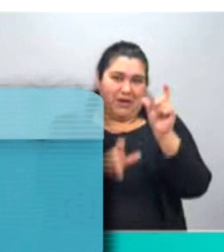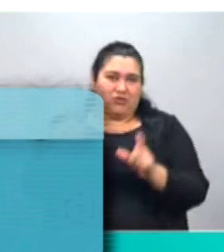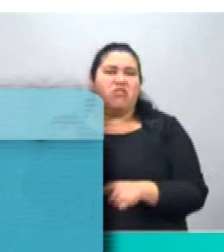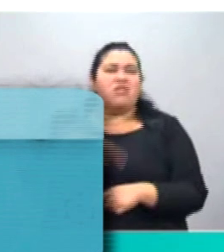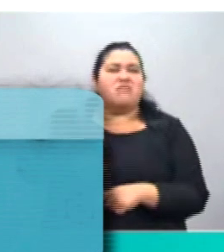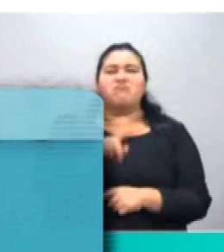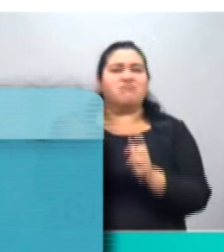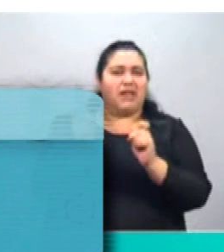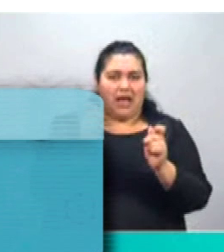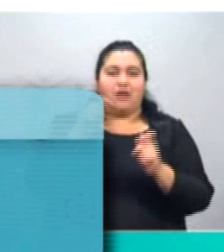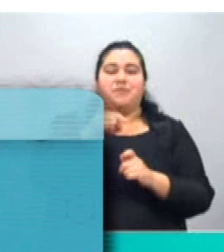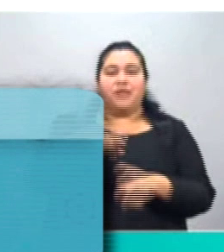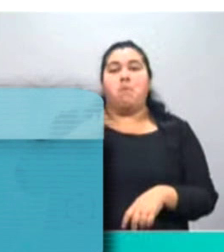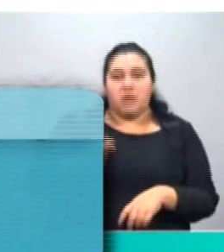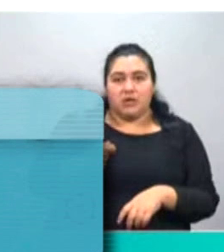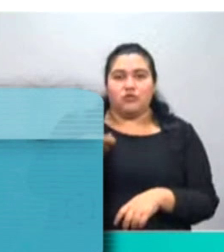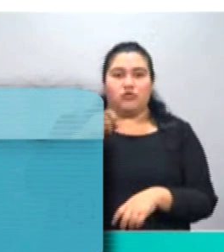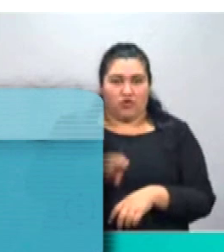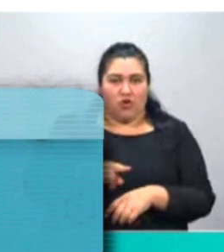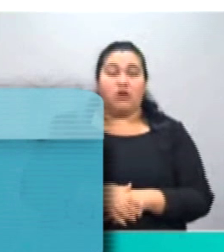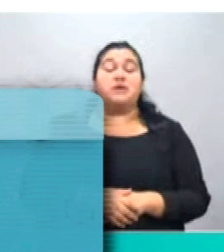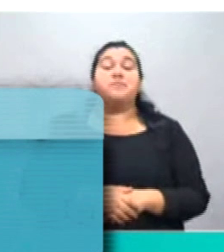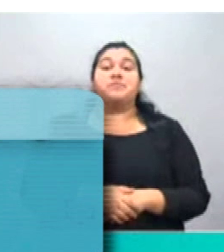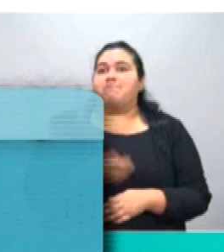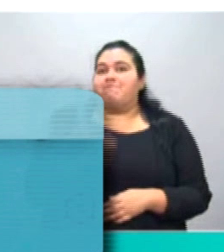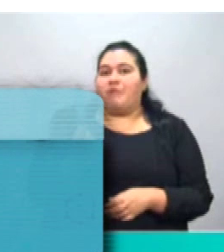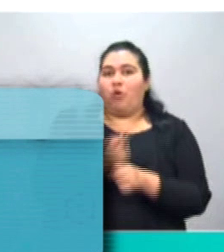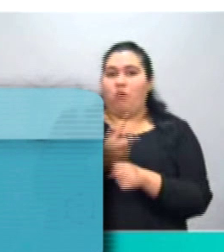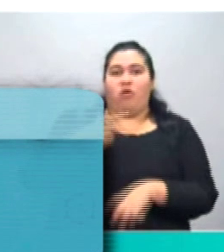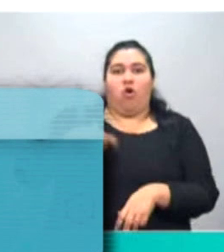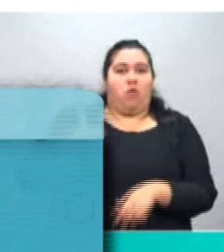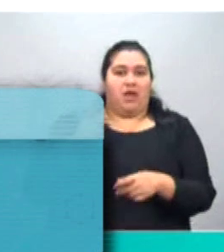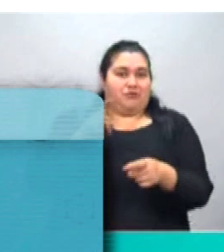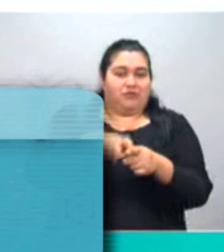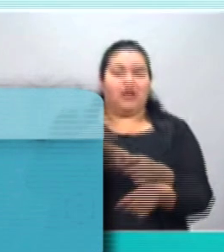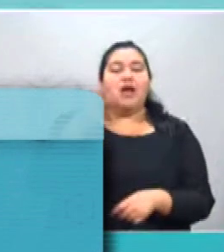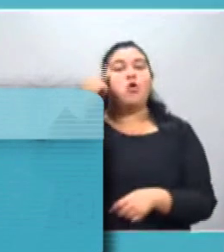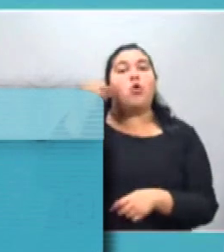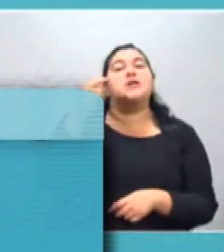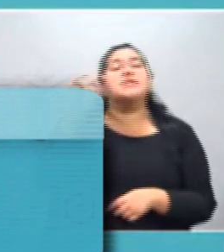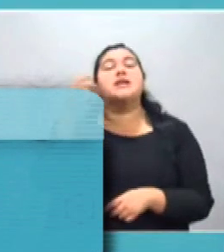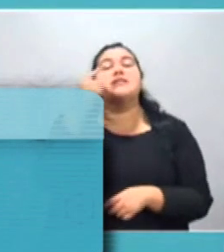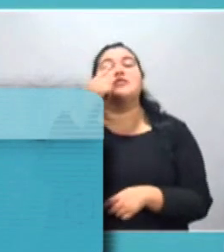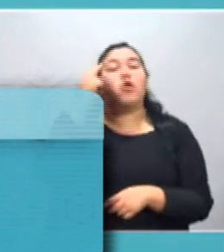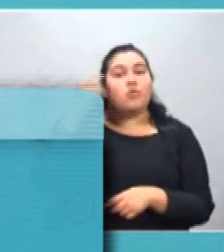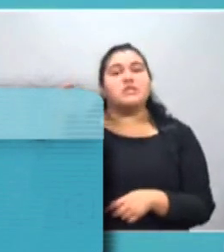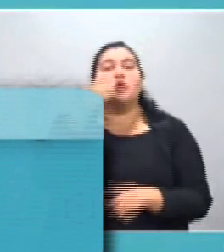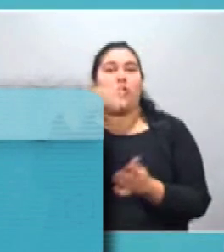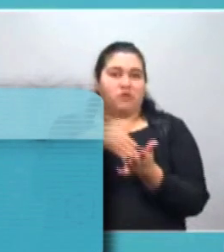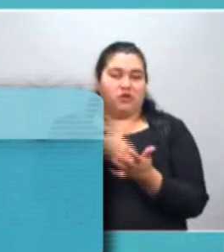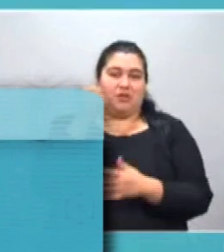que tienen pensiones no contributivas y no pueden acceder al sistema de salud, por 910 millones de